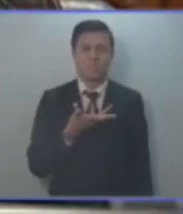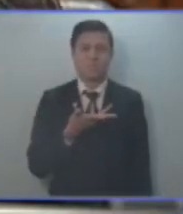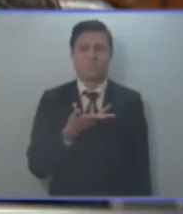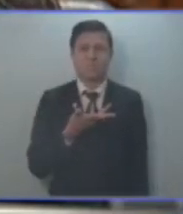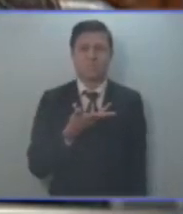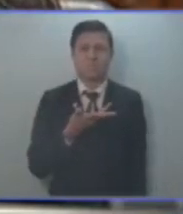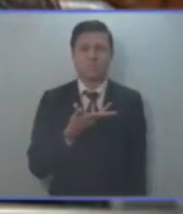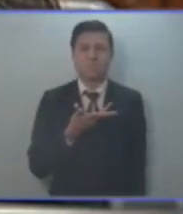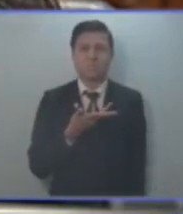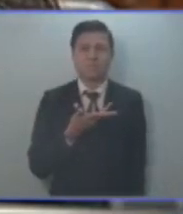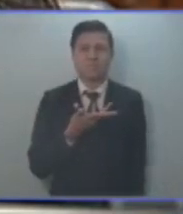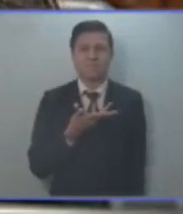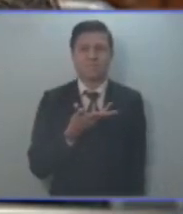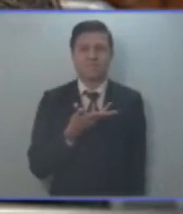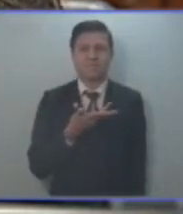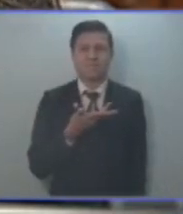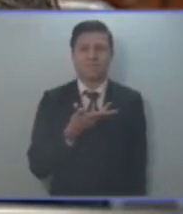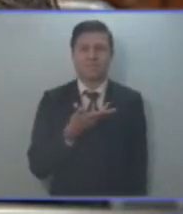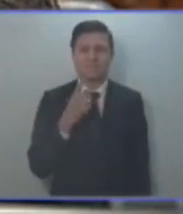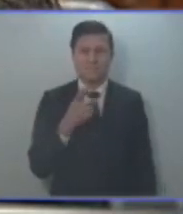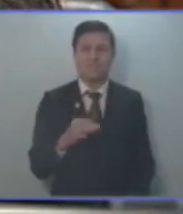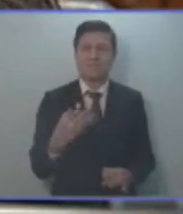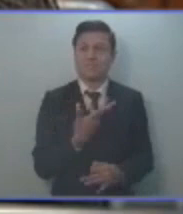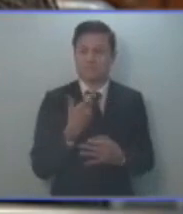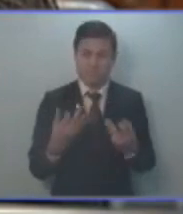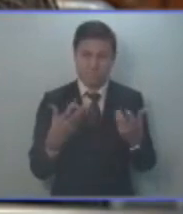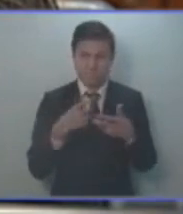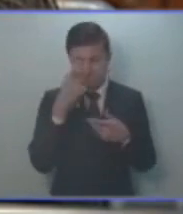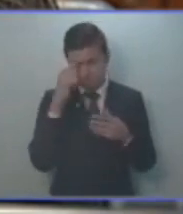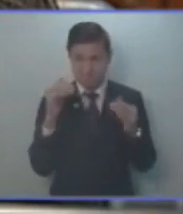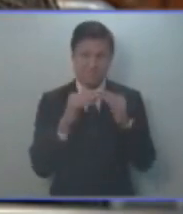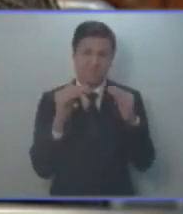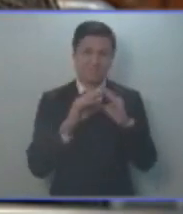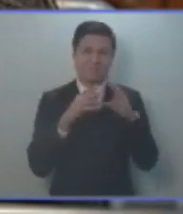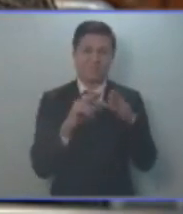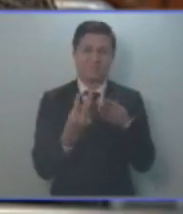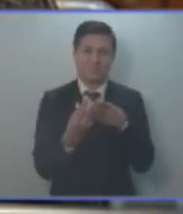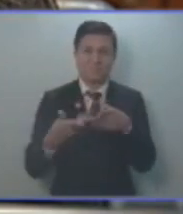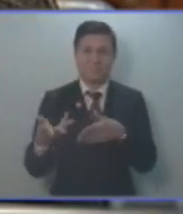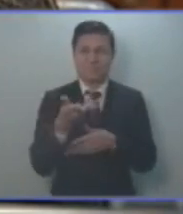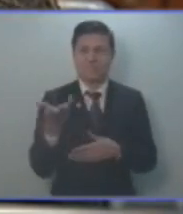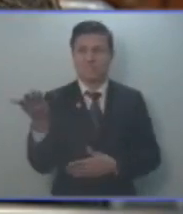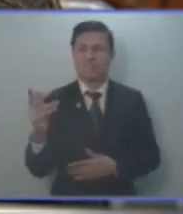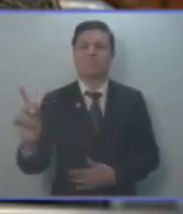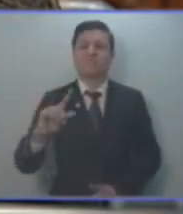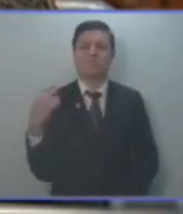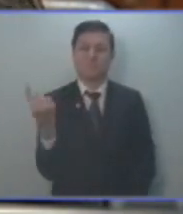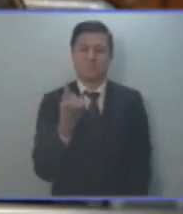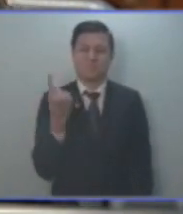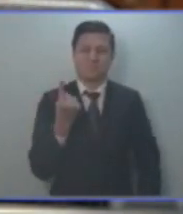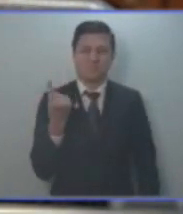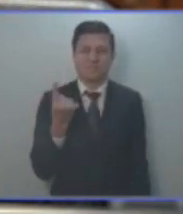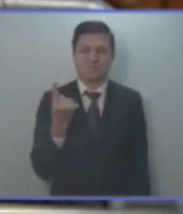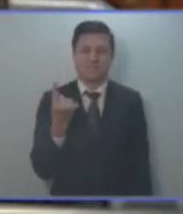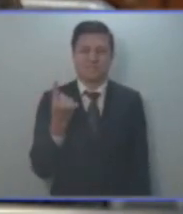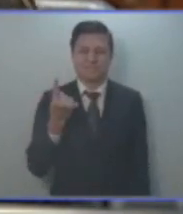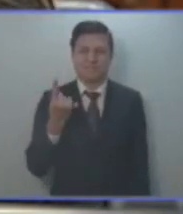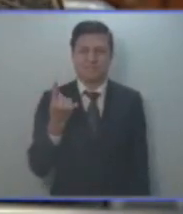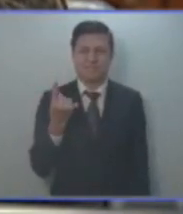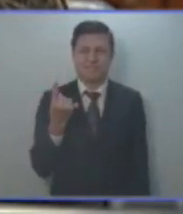correspondientes a las exigencias también a la comunidad internacional no solo que cooperan con el país